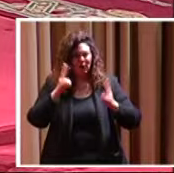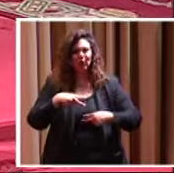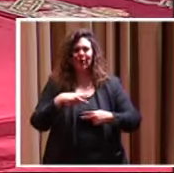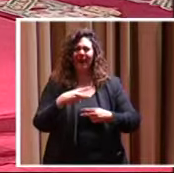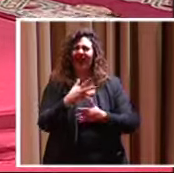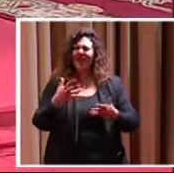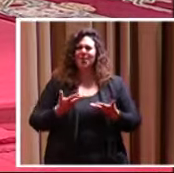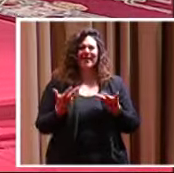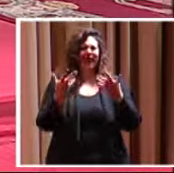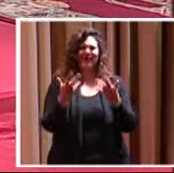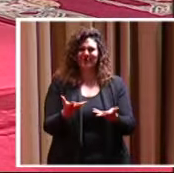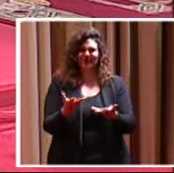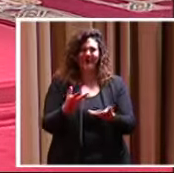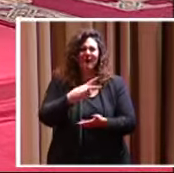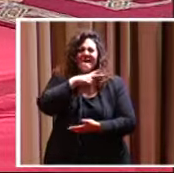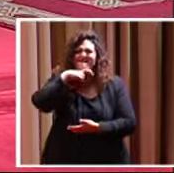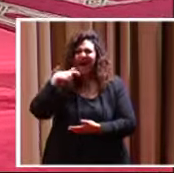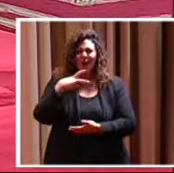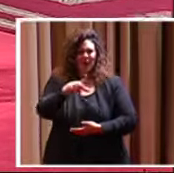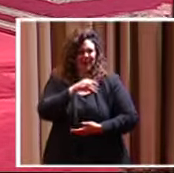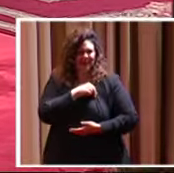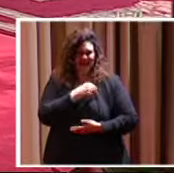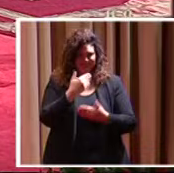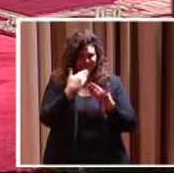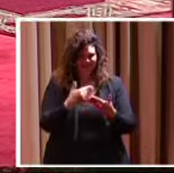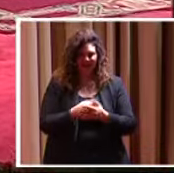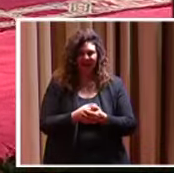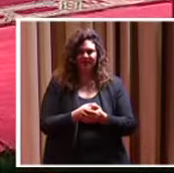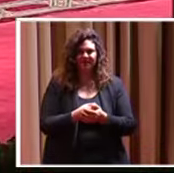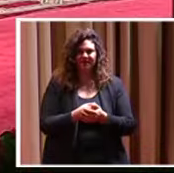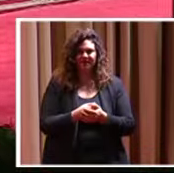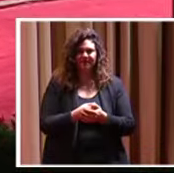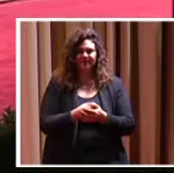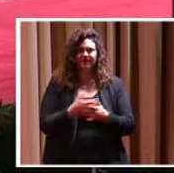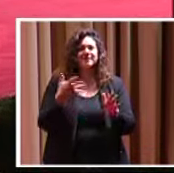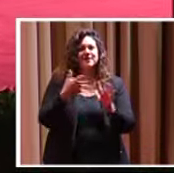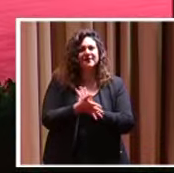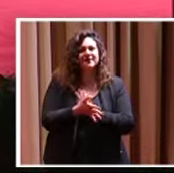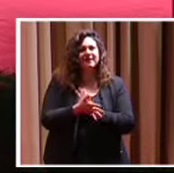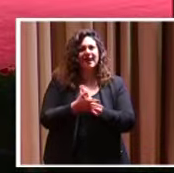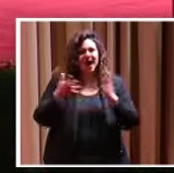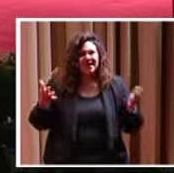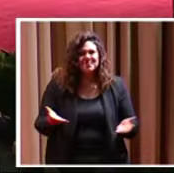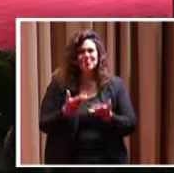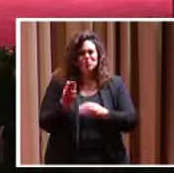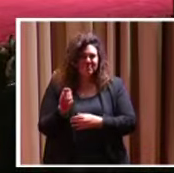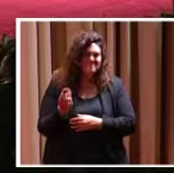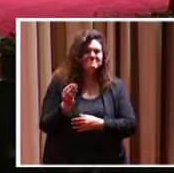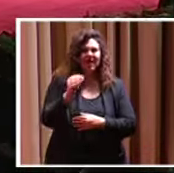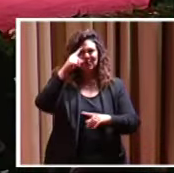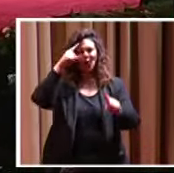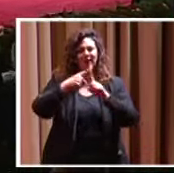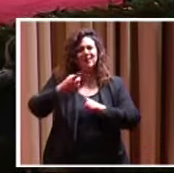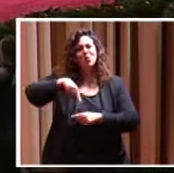enorme generosidad con estas valiosas distinciones. Suponen un acicate más para seguir trabajando en beneficio de